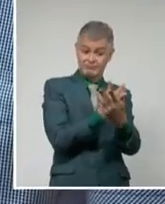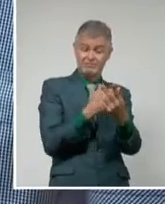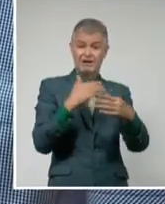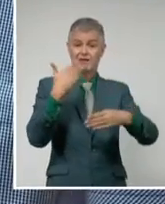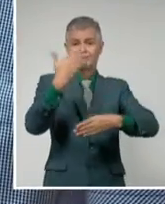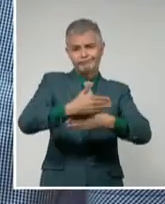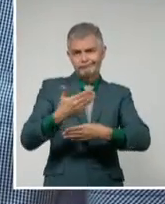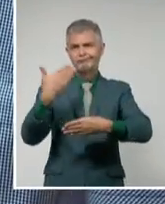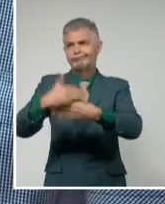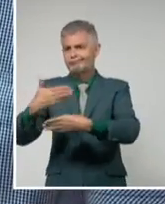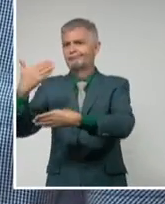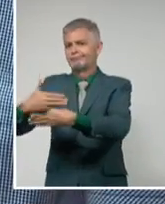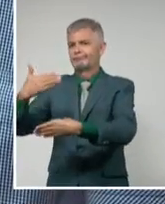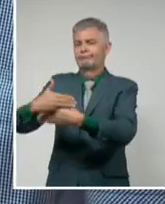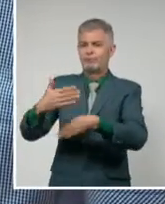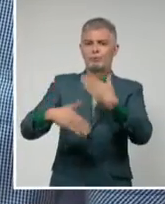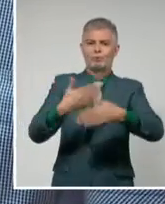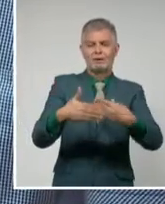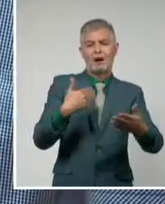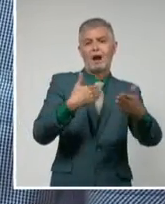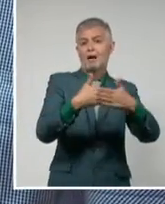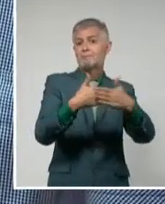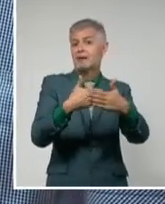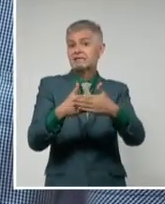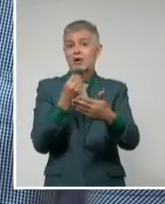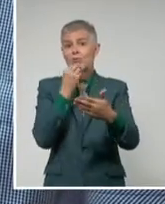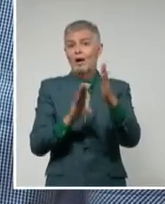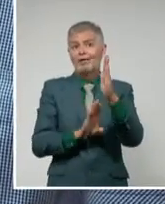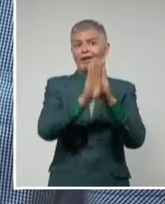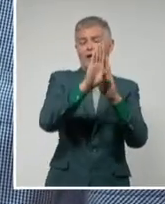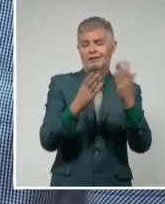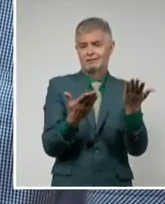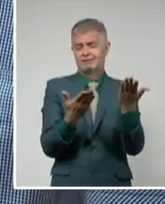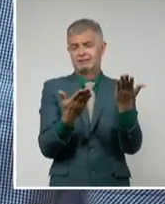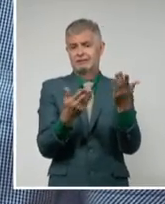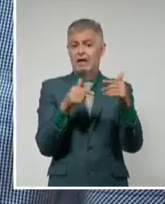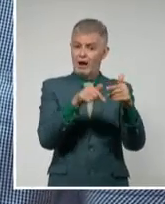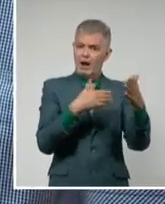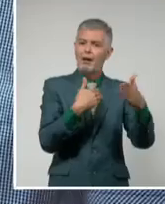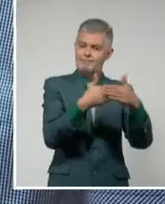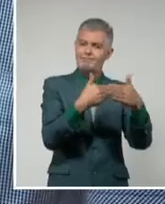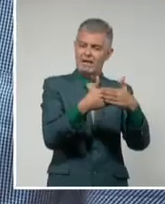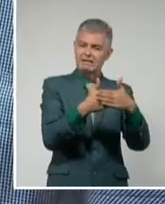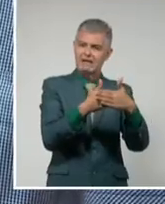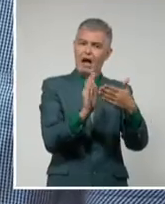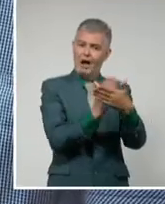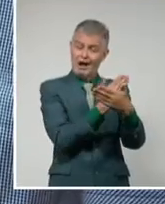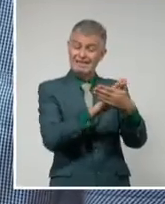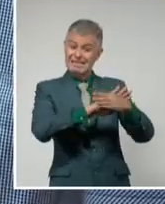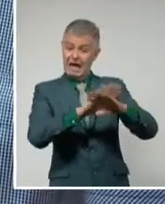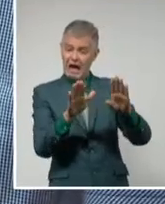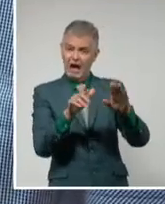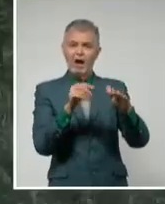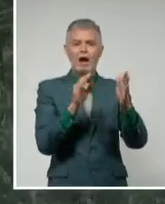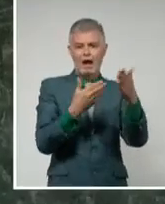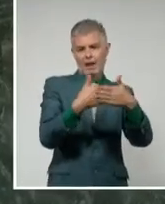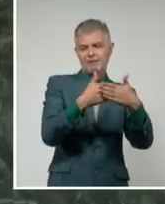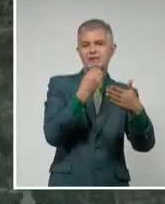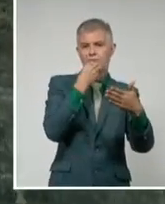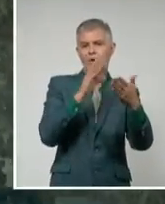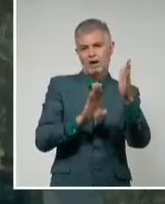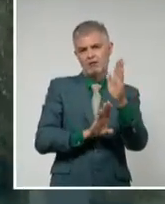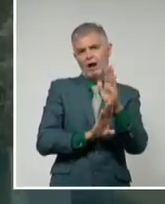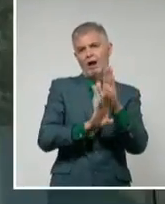que tienen nuestras empresas, entonces va a ser posible que ellas puedan generar ese crecimiento que se